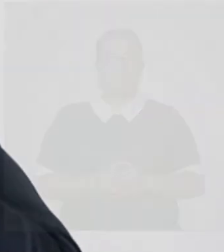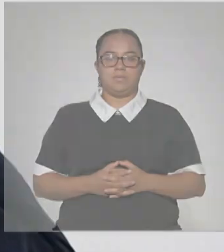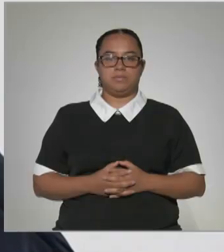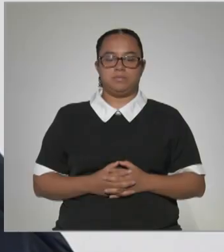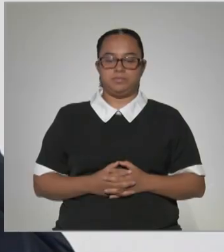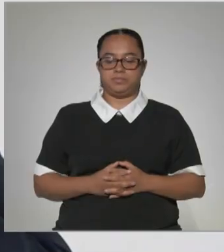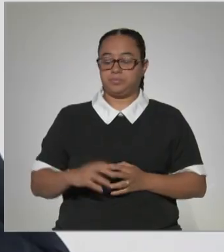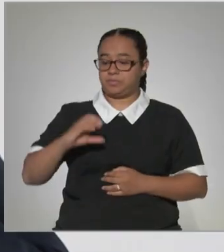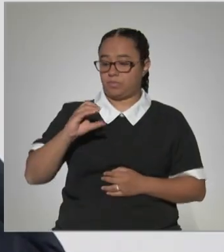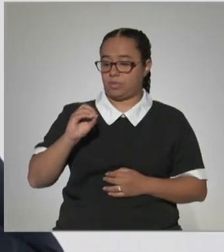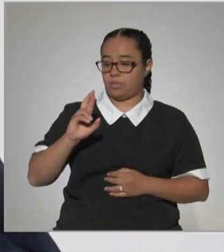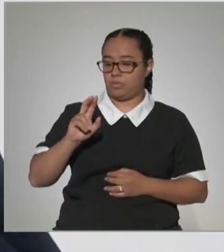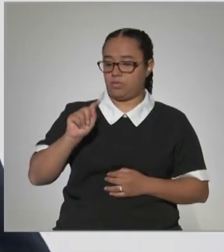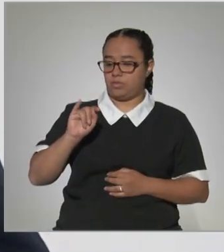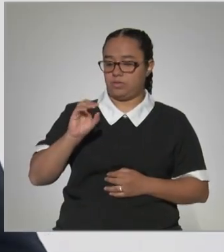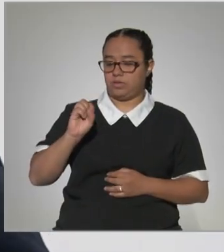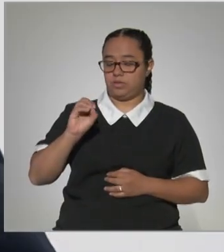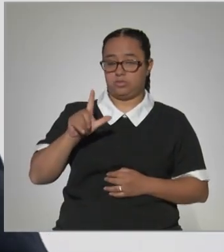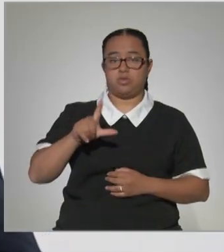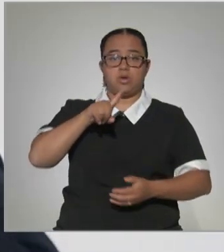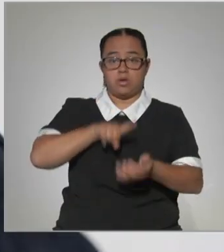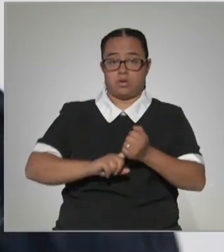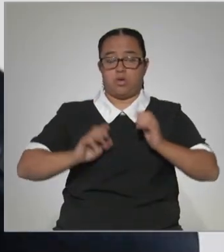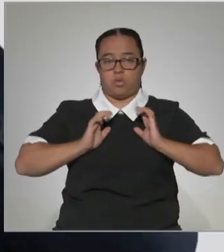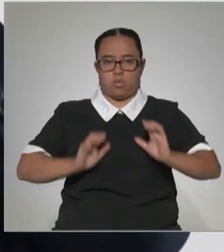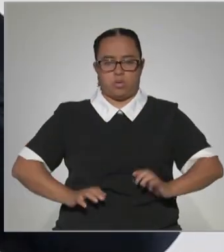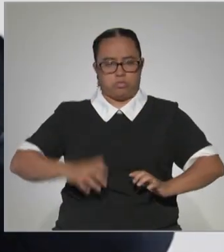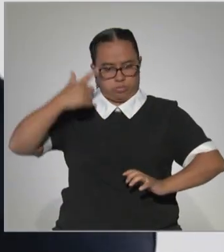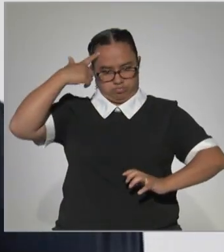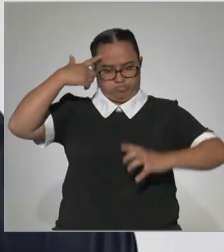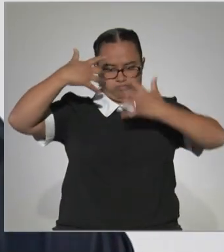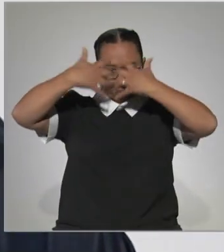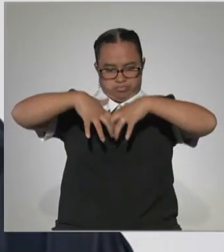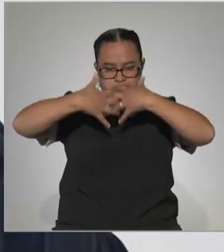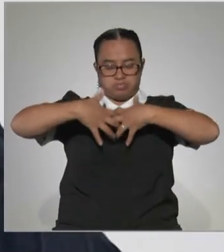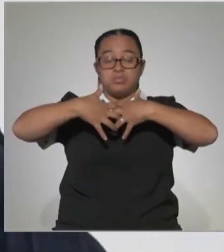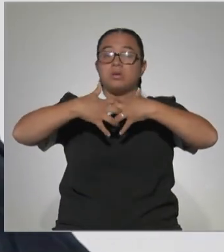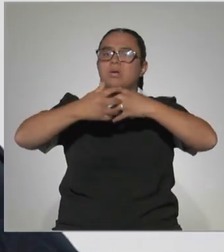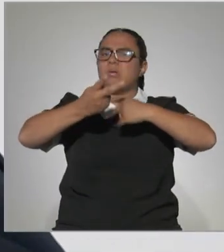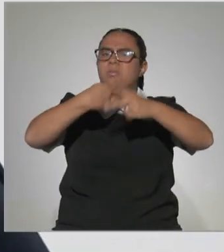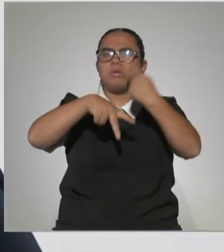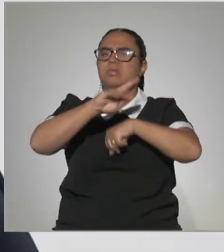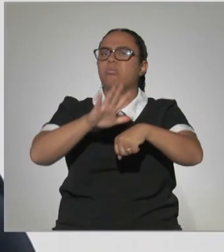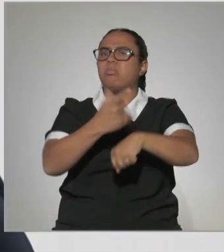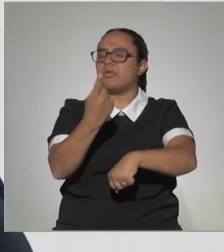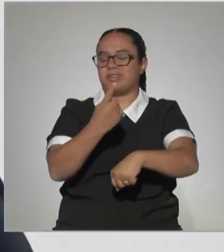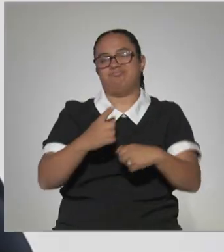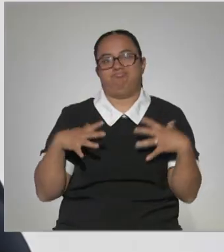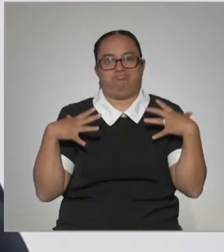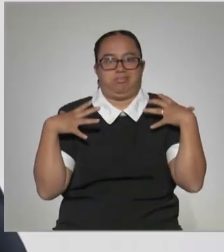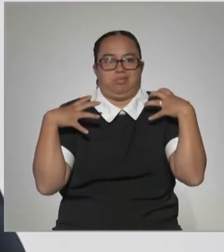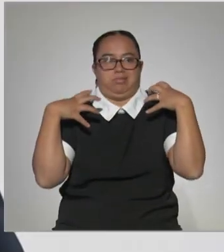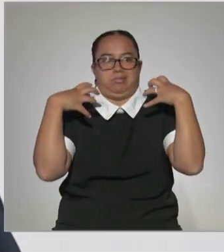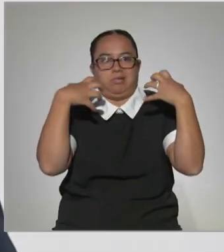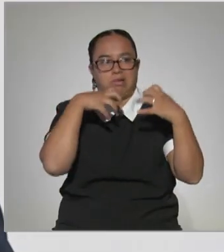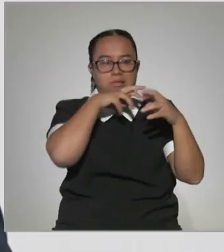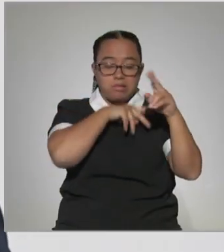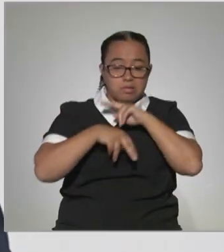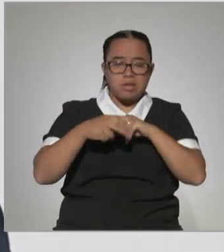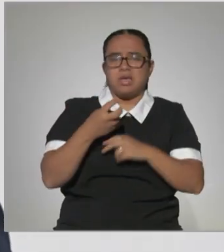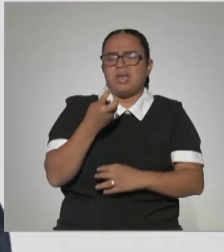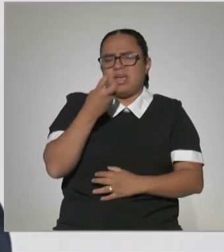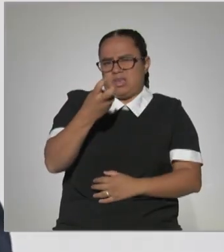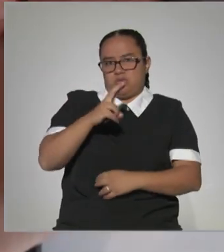El cortisol es una hormona que nuestro cuerpo produce en respuesta al estrés. Aunque es necesaria para enfrentar